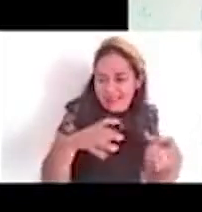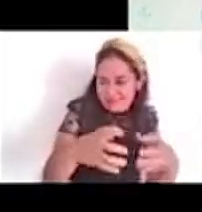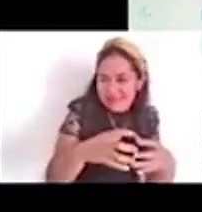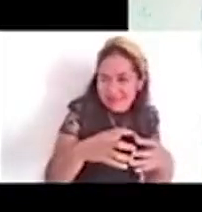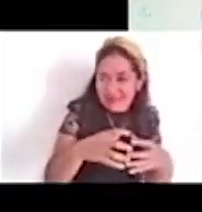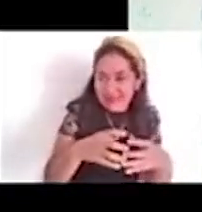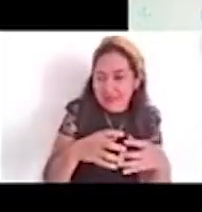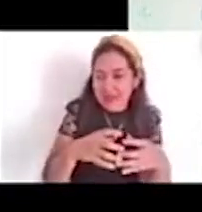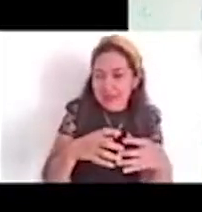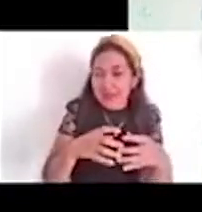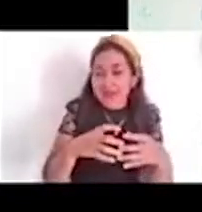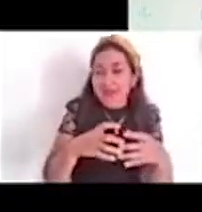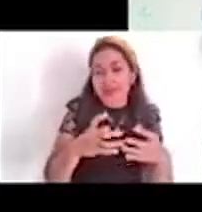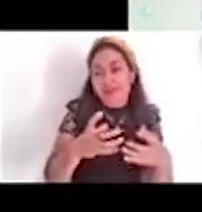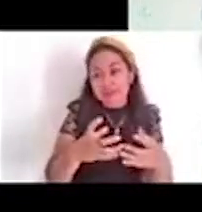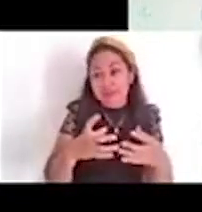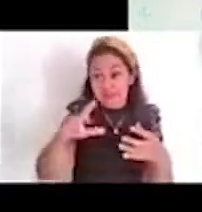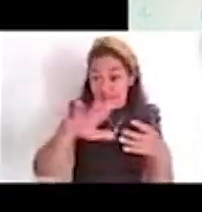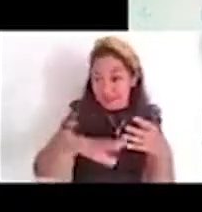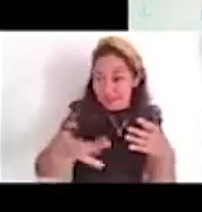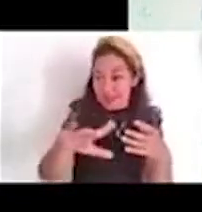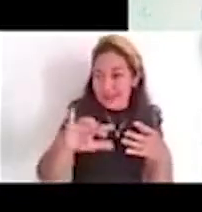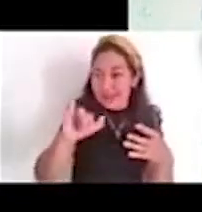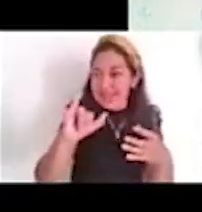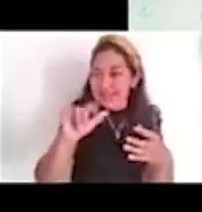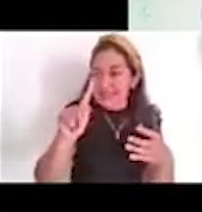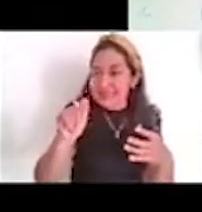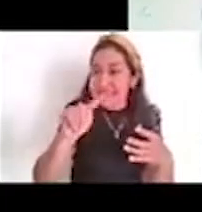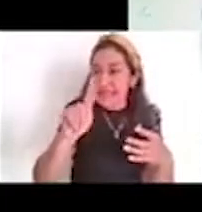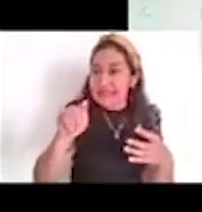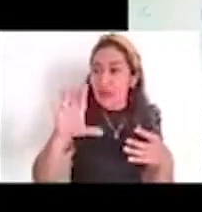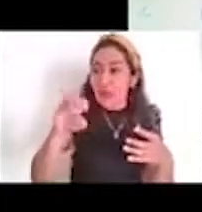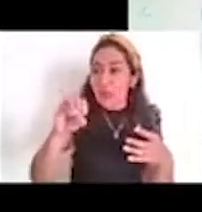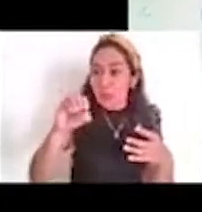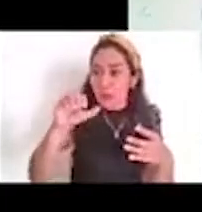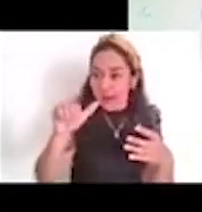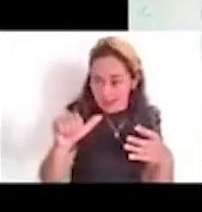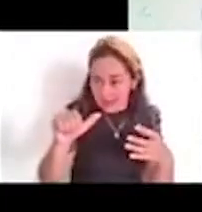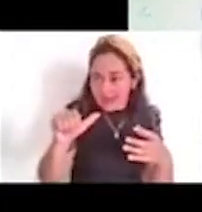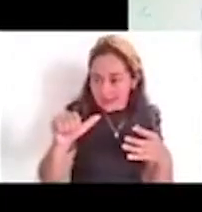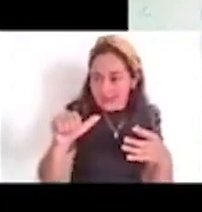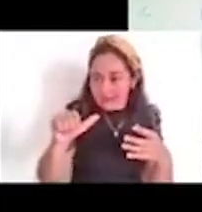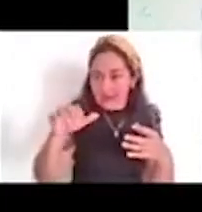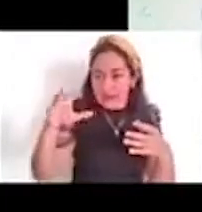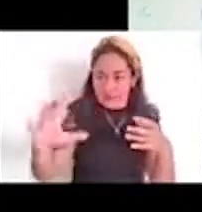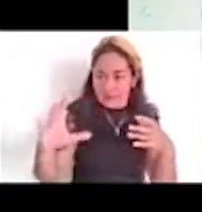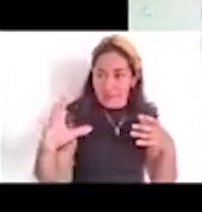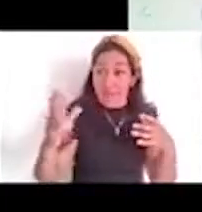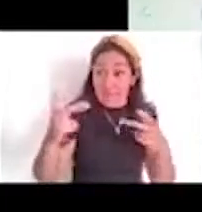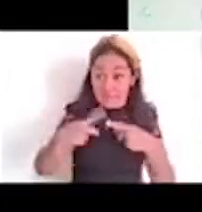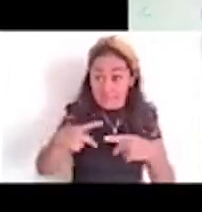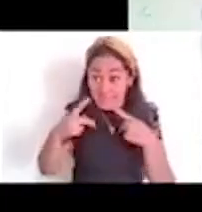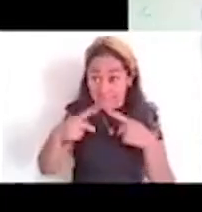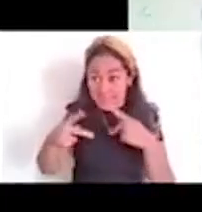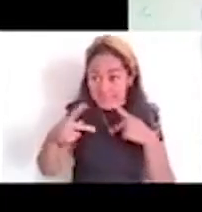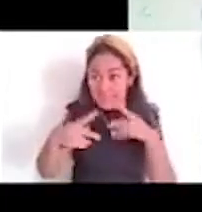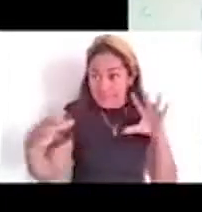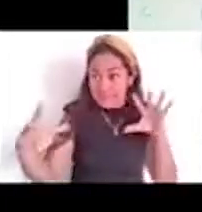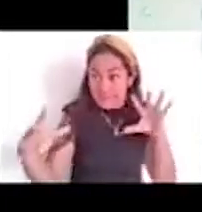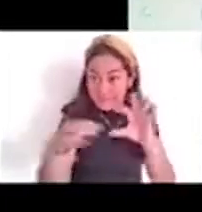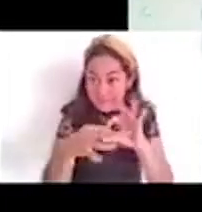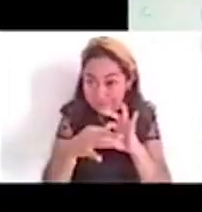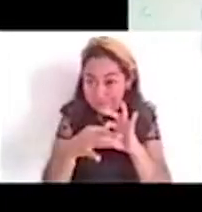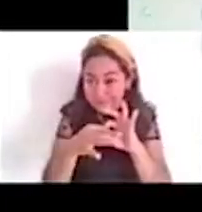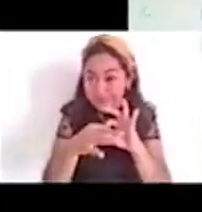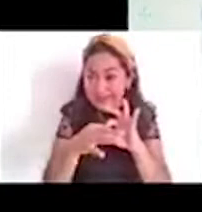Ixcoatl. Y es aquí donde se regula la relación entre las personas y se regula el uso de